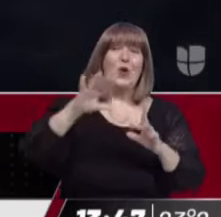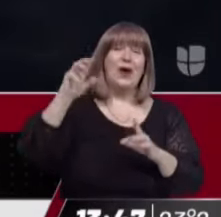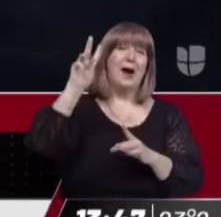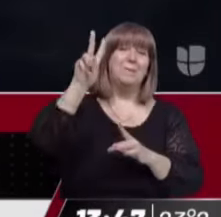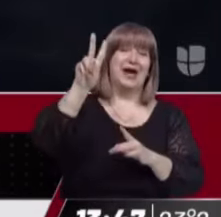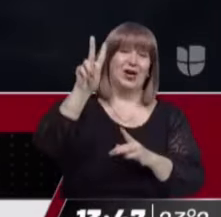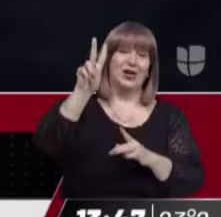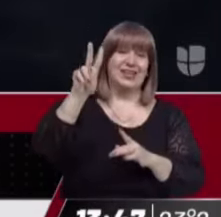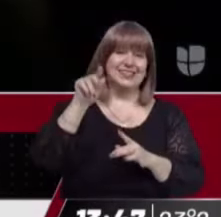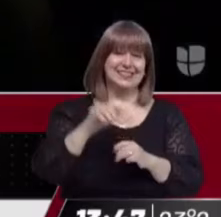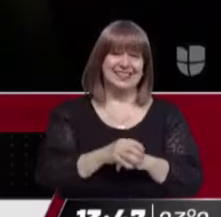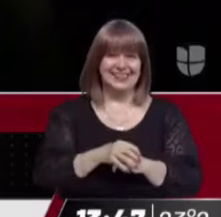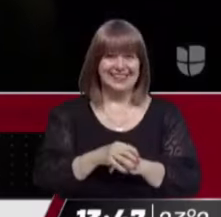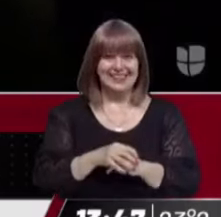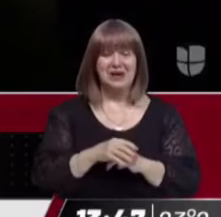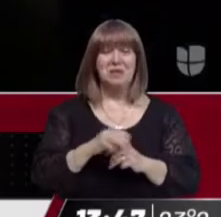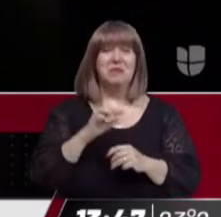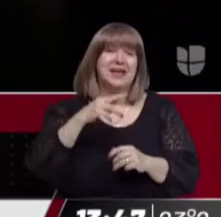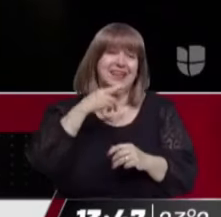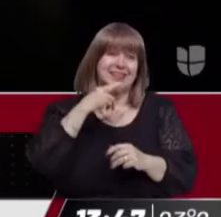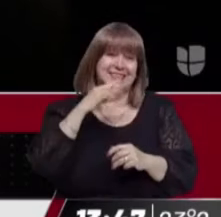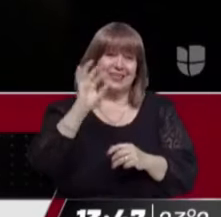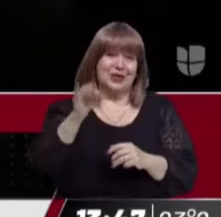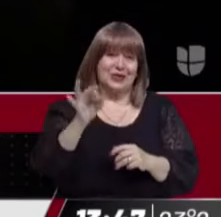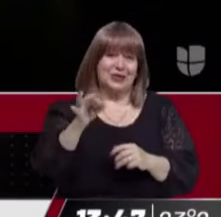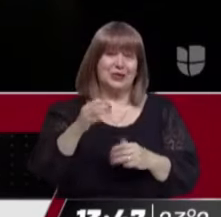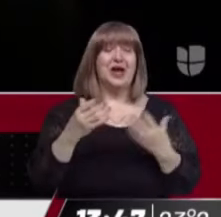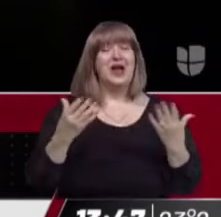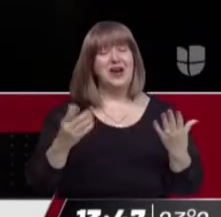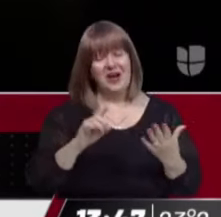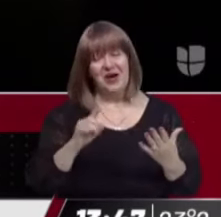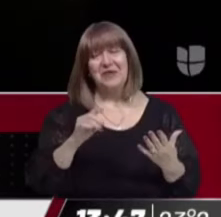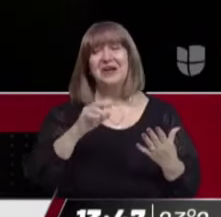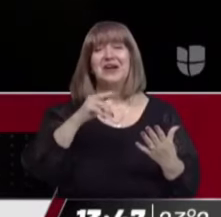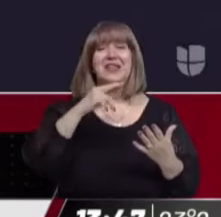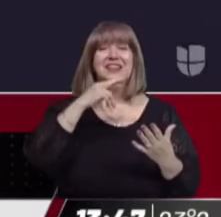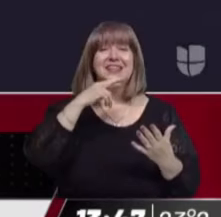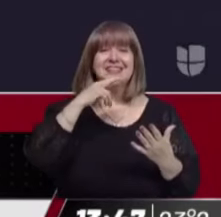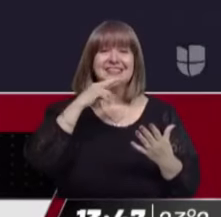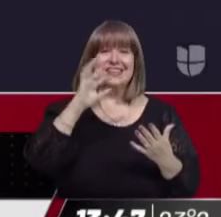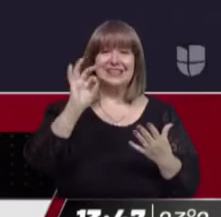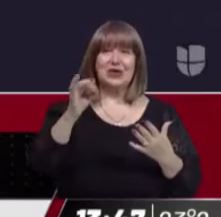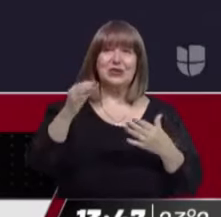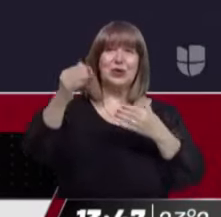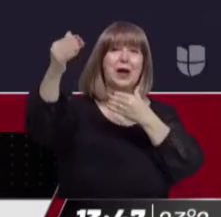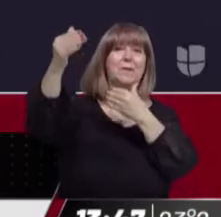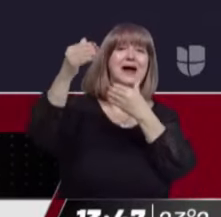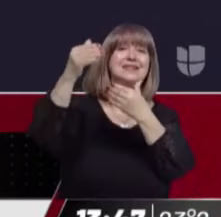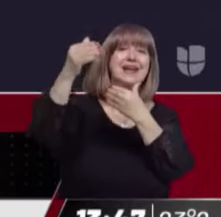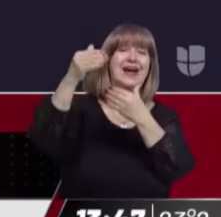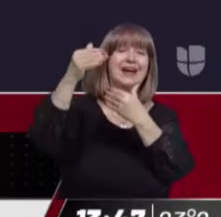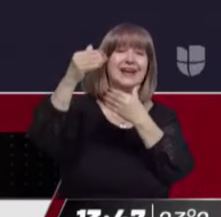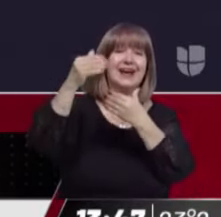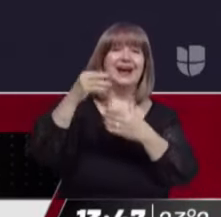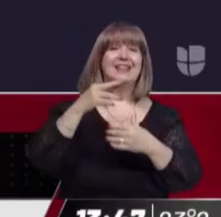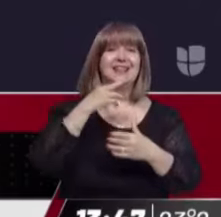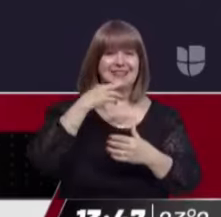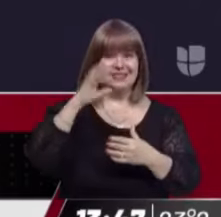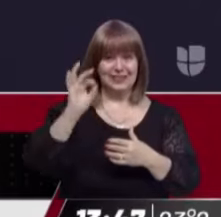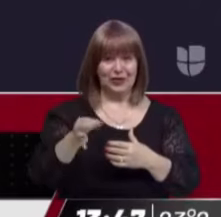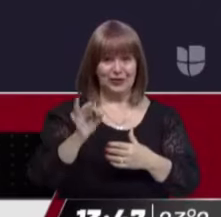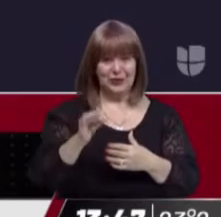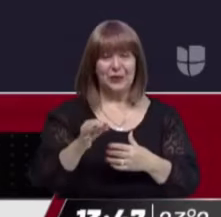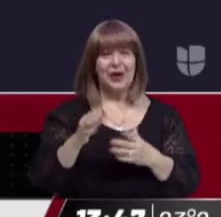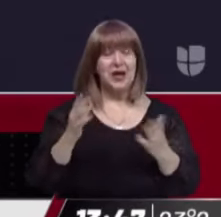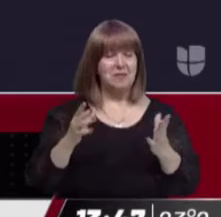el perigeo, ¿no? El perigeo es la distancia más cercana entre la luna y la Tierra. Claro. Bueno, se va a alcanzar el 17 de octubre,